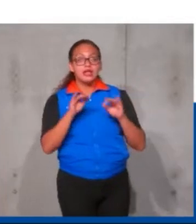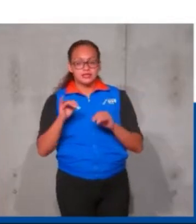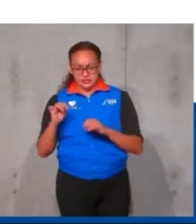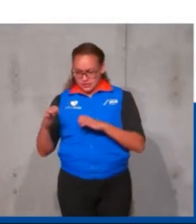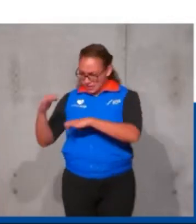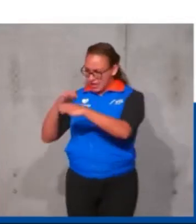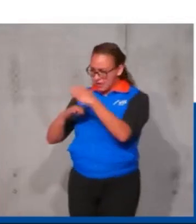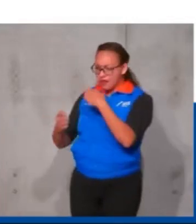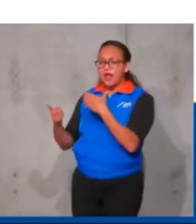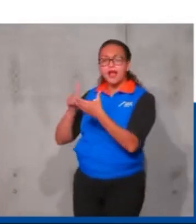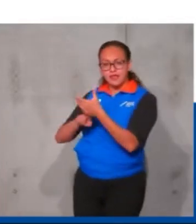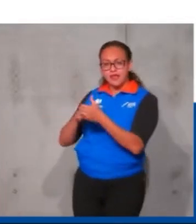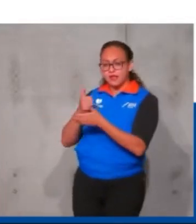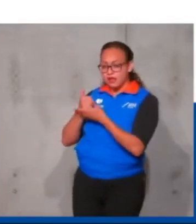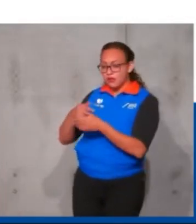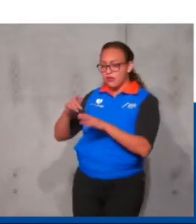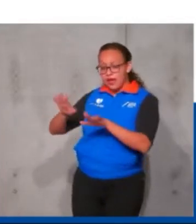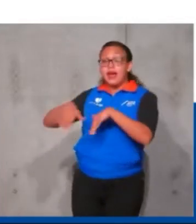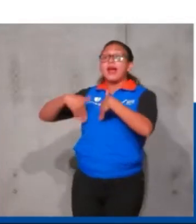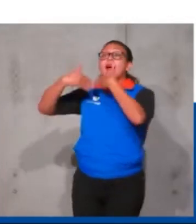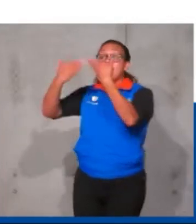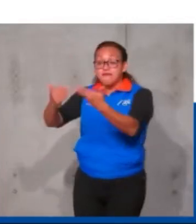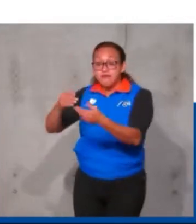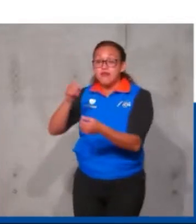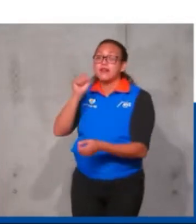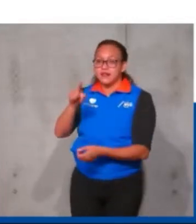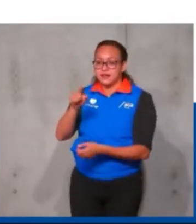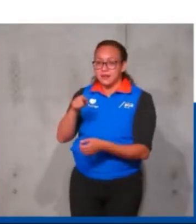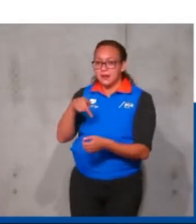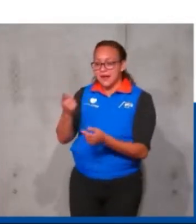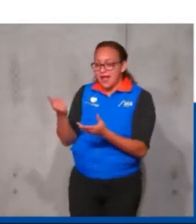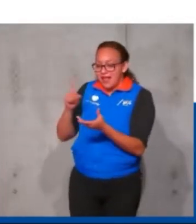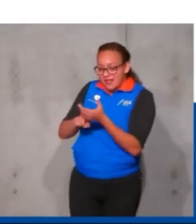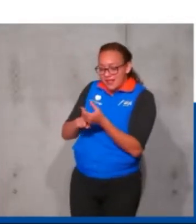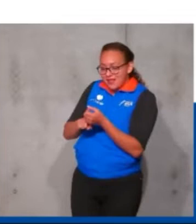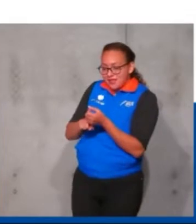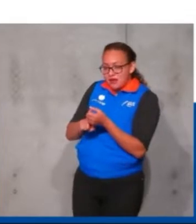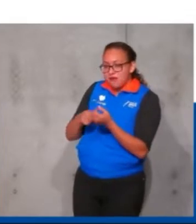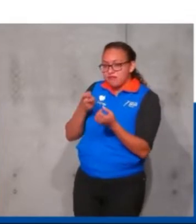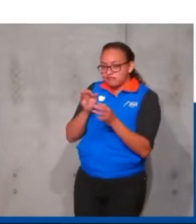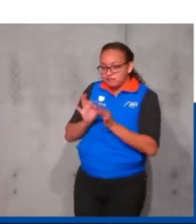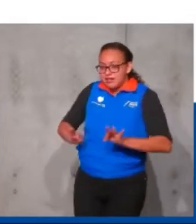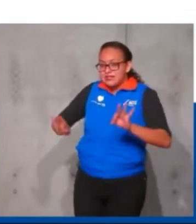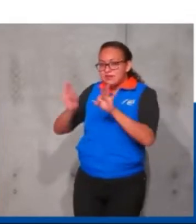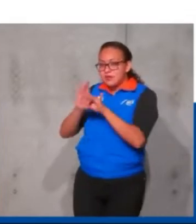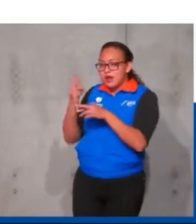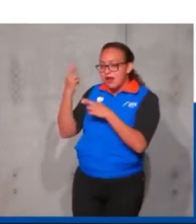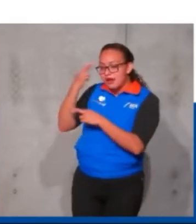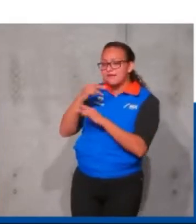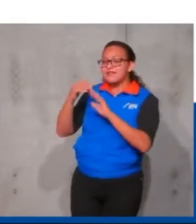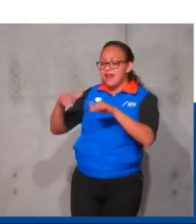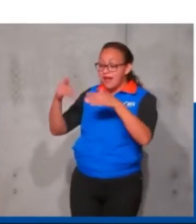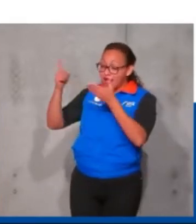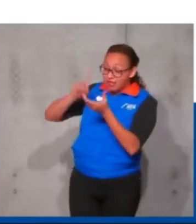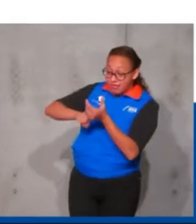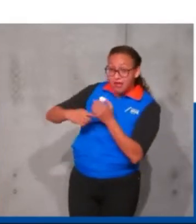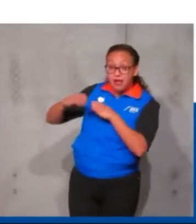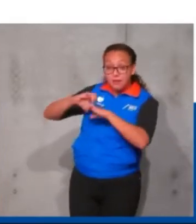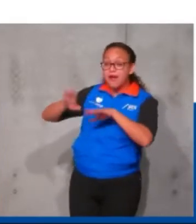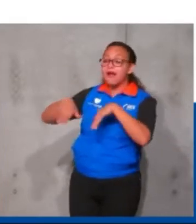impactan externamente, pero también hay algunos temas que impactan internamente y se deben de considerar ambos